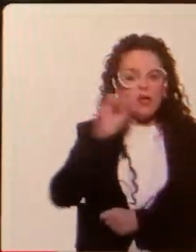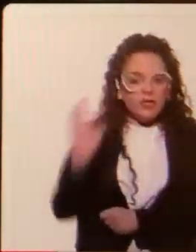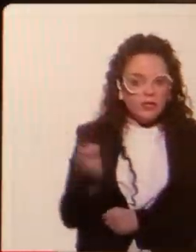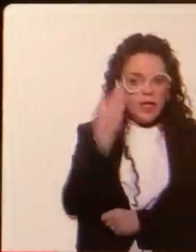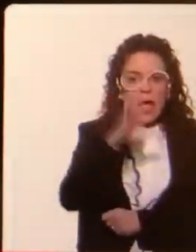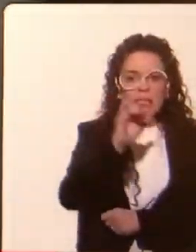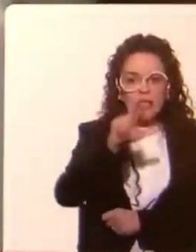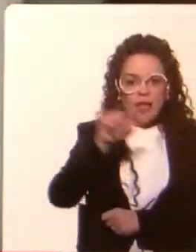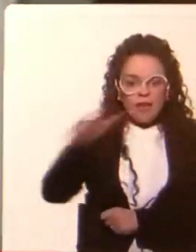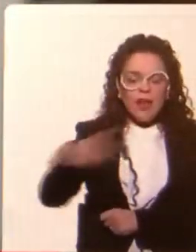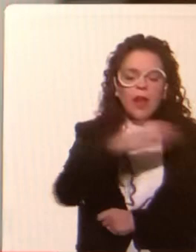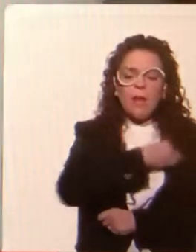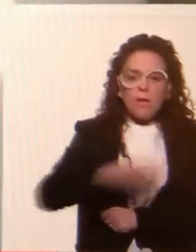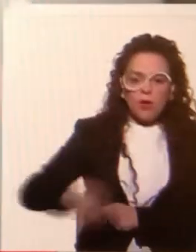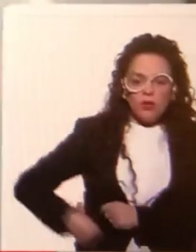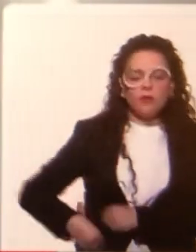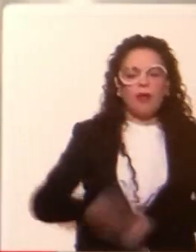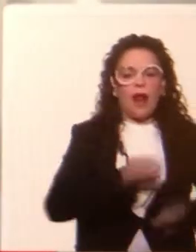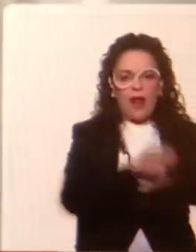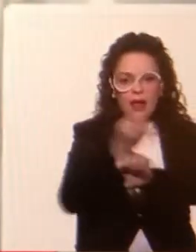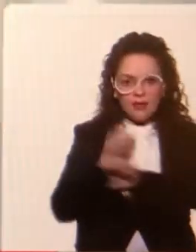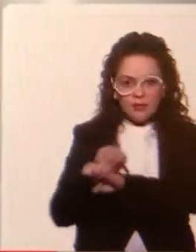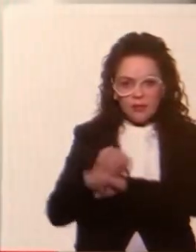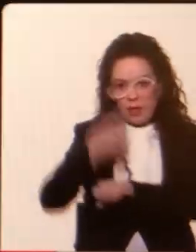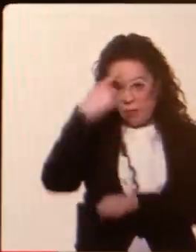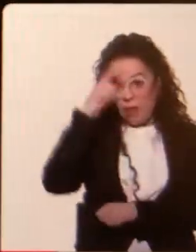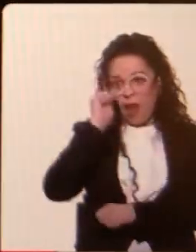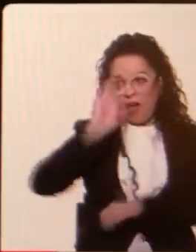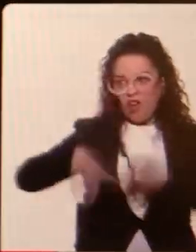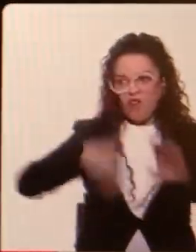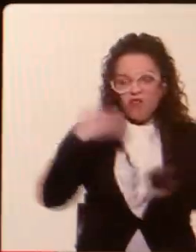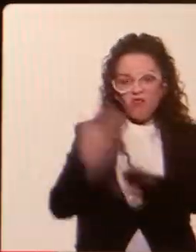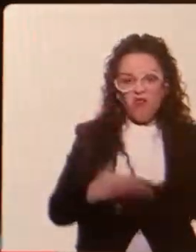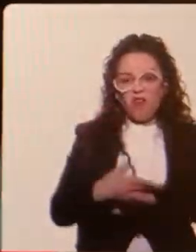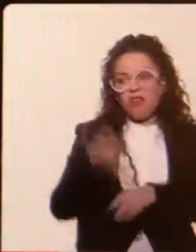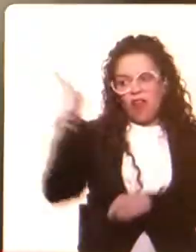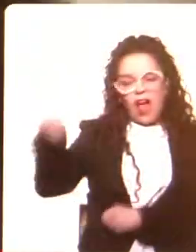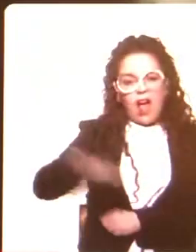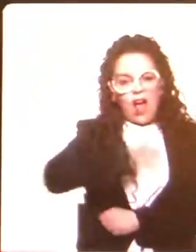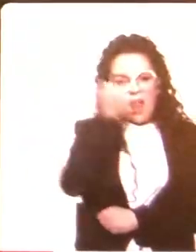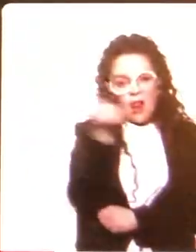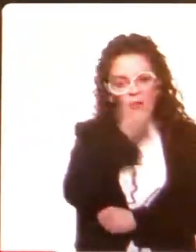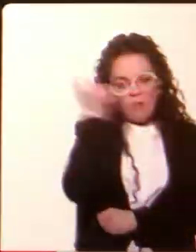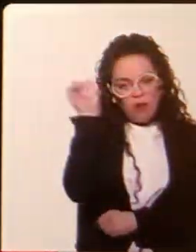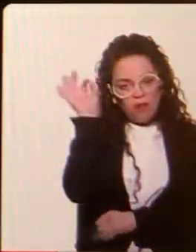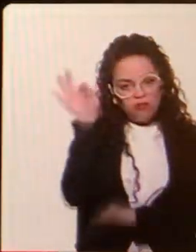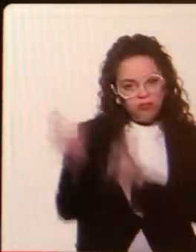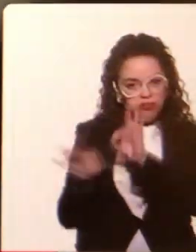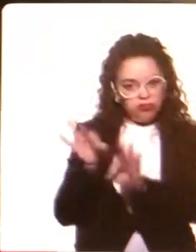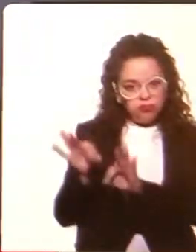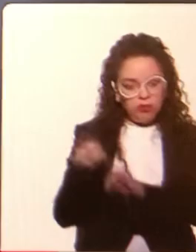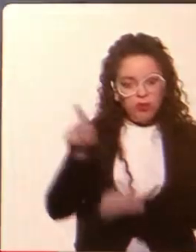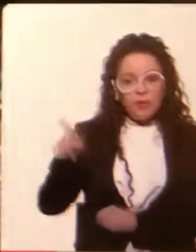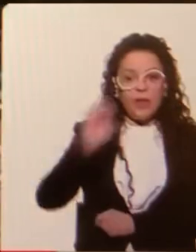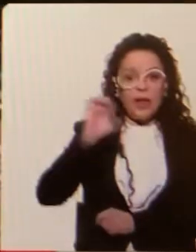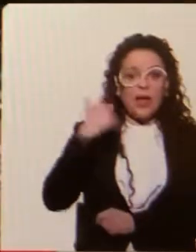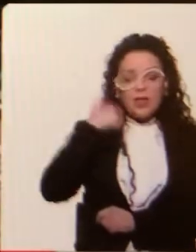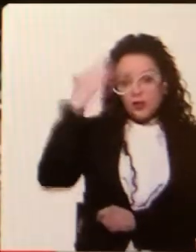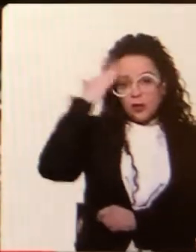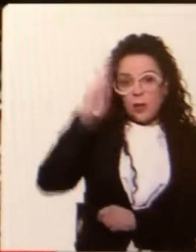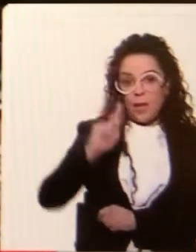mucho poder mediático político y económico para que no se sepa la